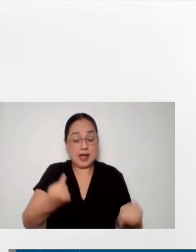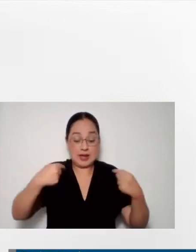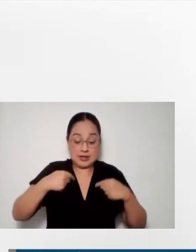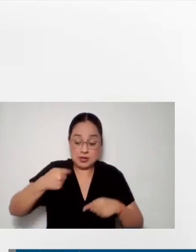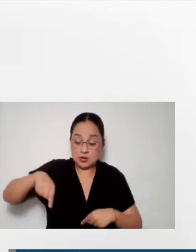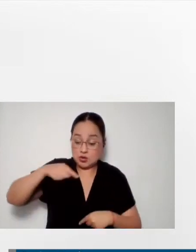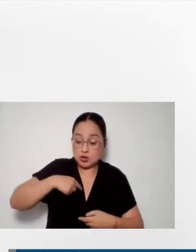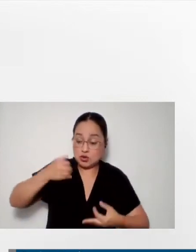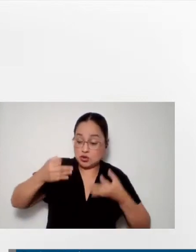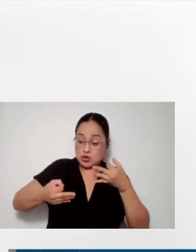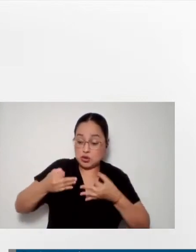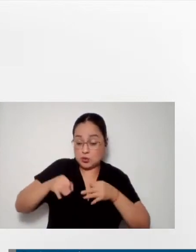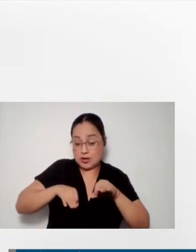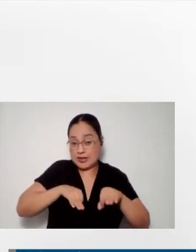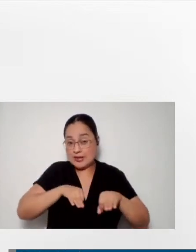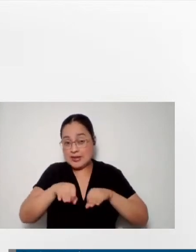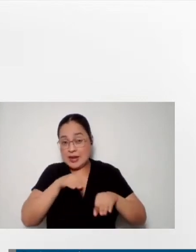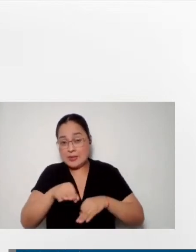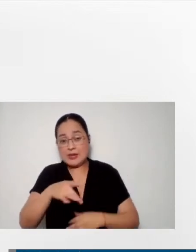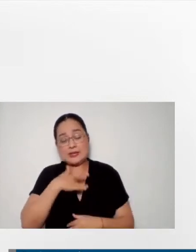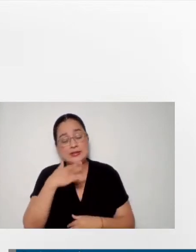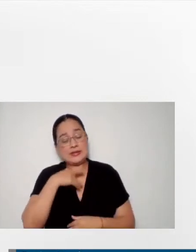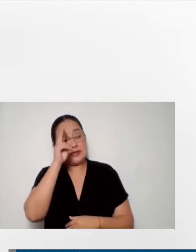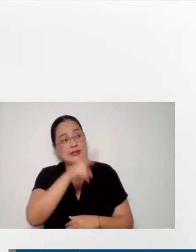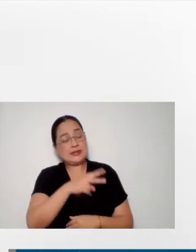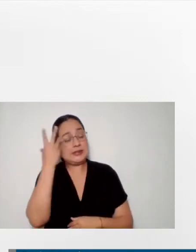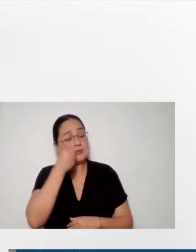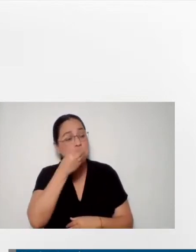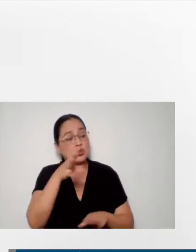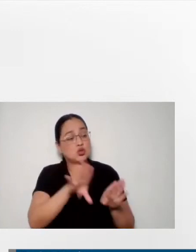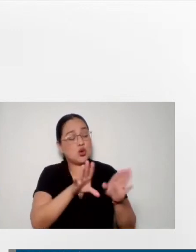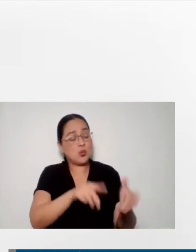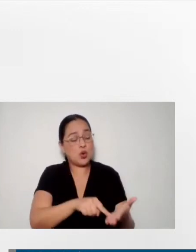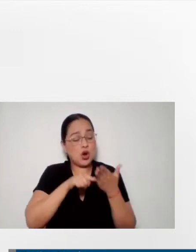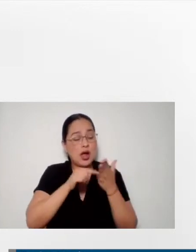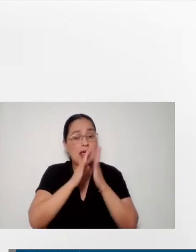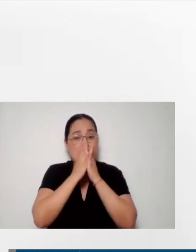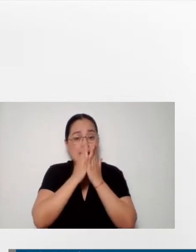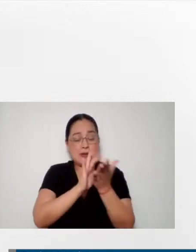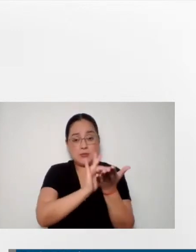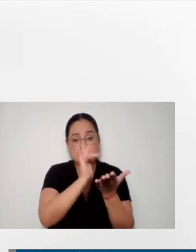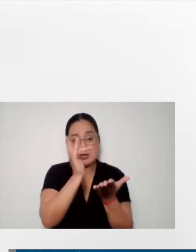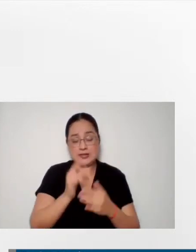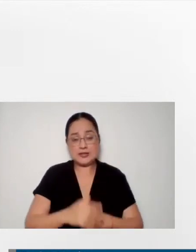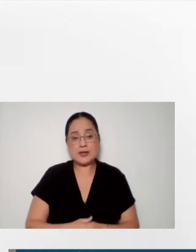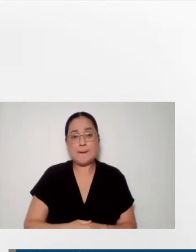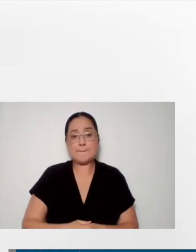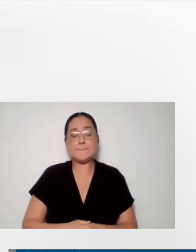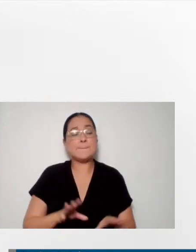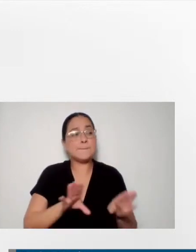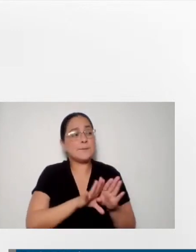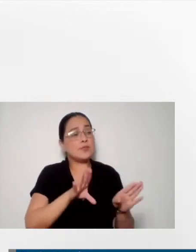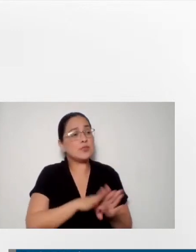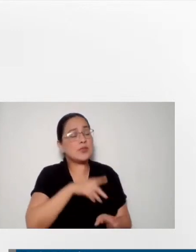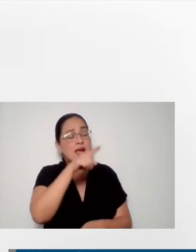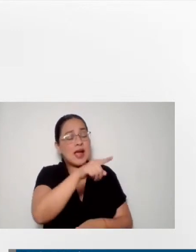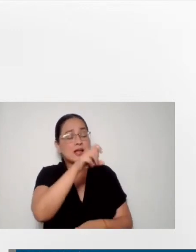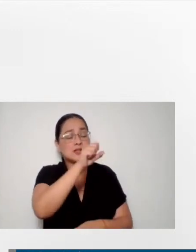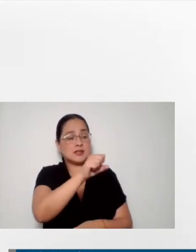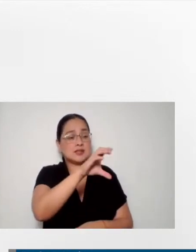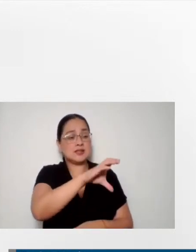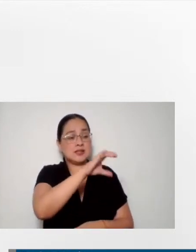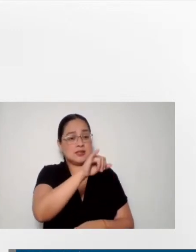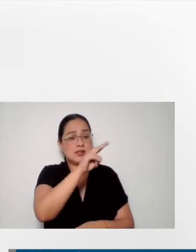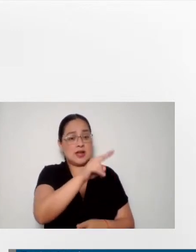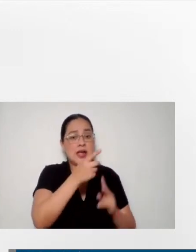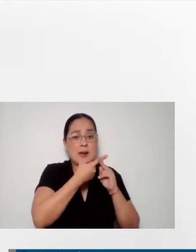Podemos tener a la vista una visión de todo lo que ha pasado en los razonamientos que ha emitido la Suprema Corte